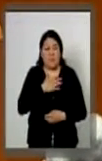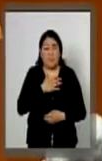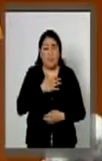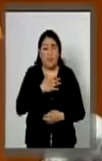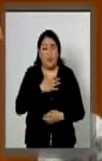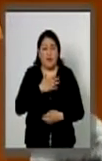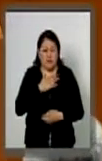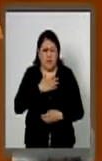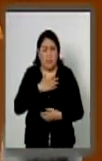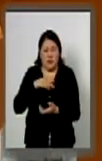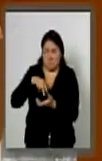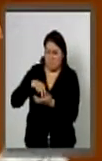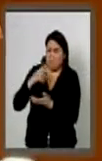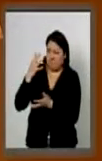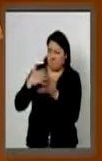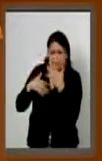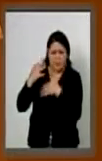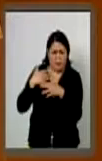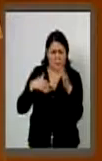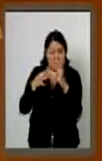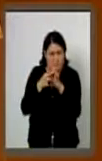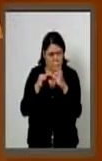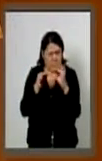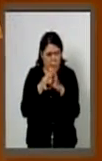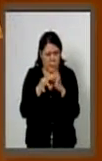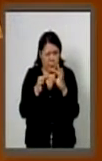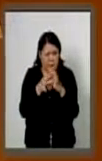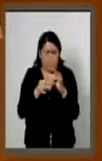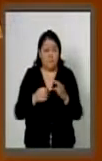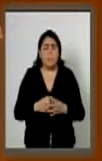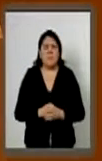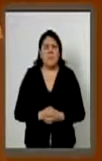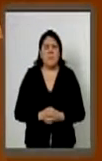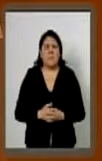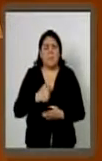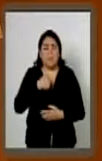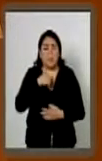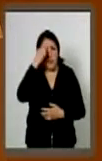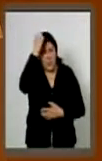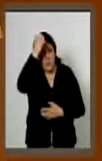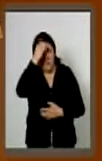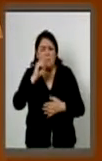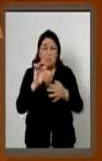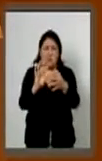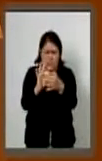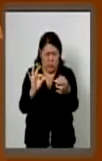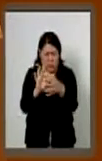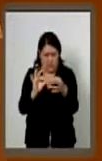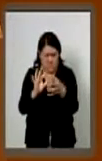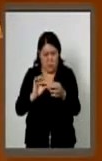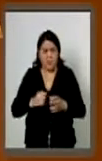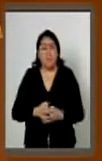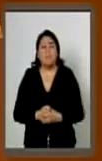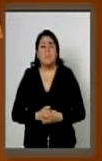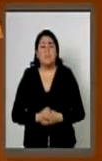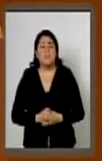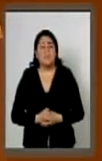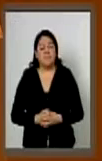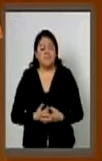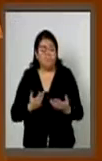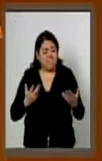hice uso de la voz para vertir mis comentarios. Y creo